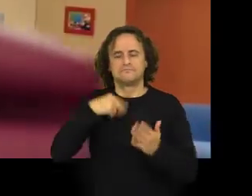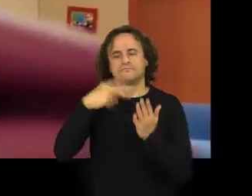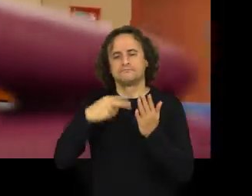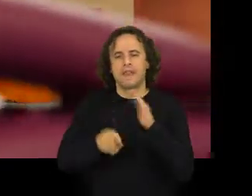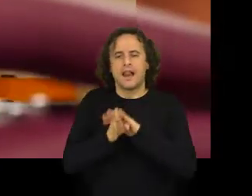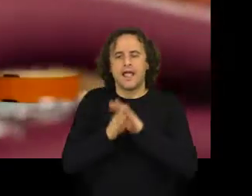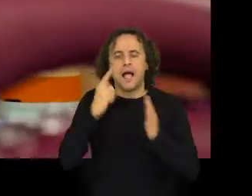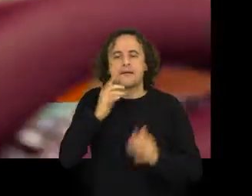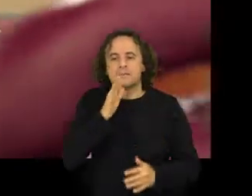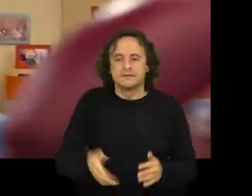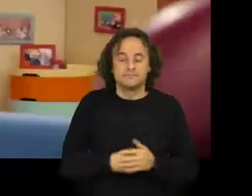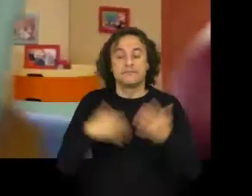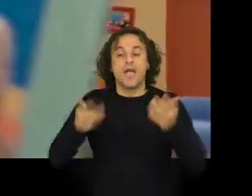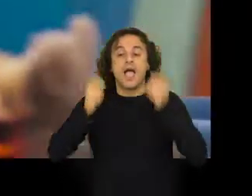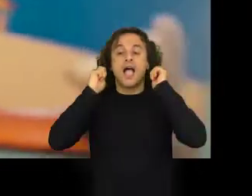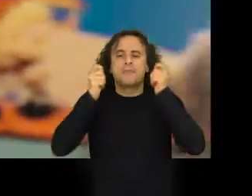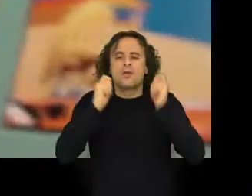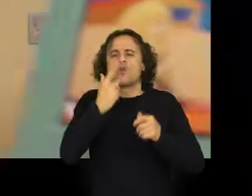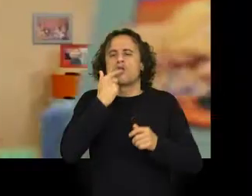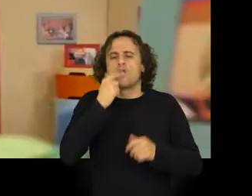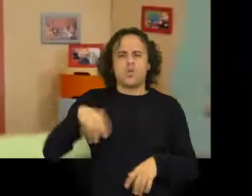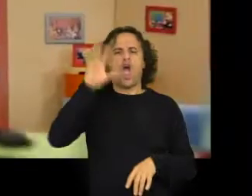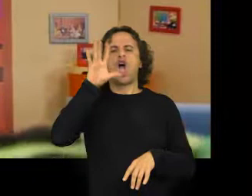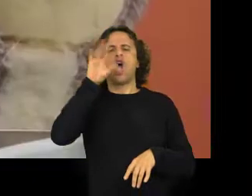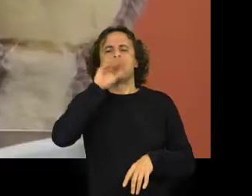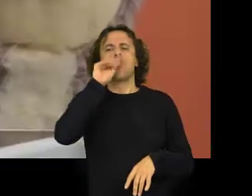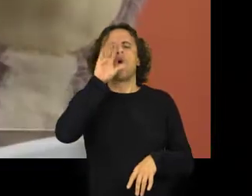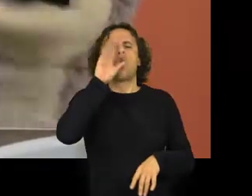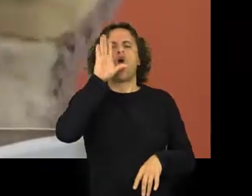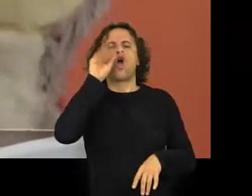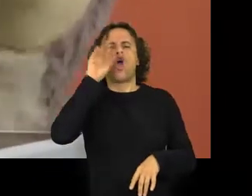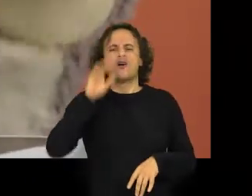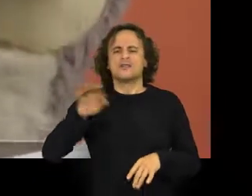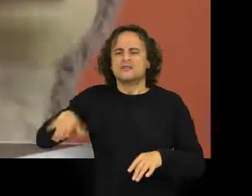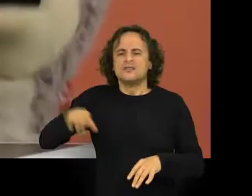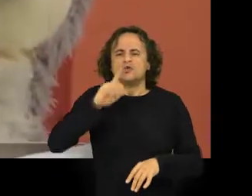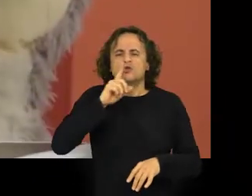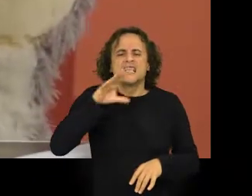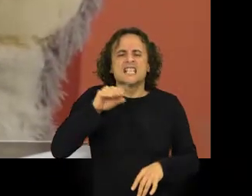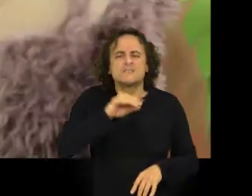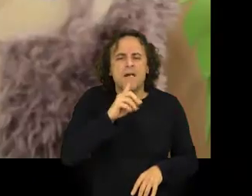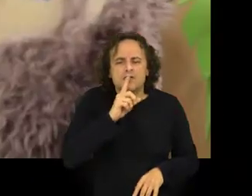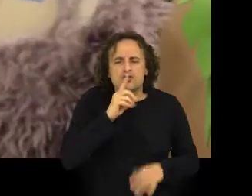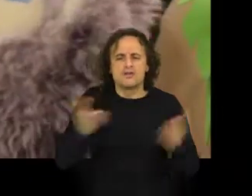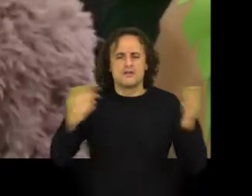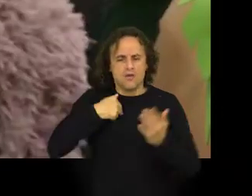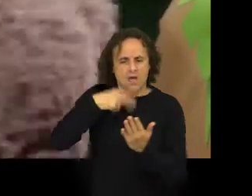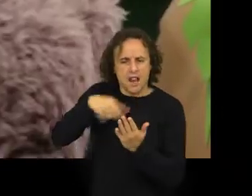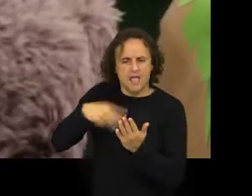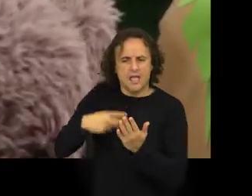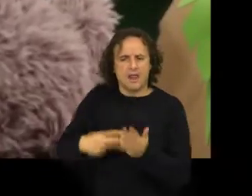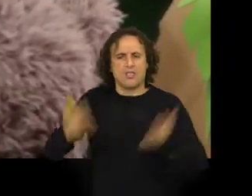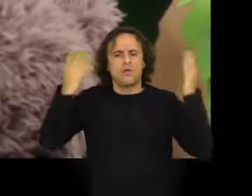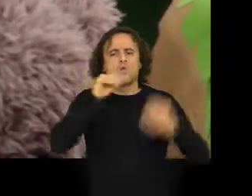Vou seguir lendo, a ver que pasa. Carapuchiña Vermella. Ei, chispa, cala-o!